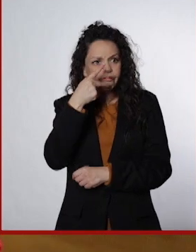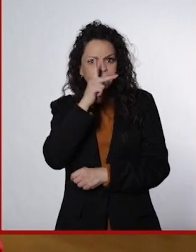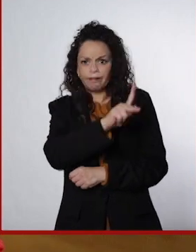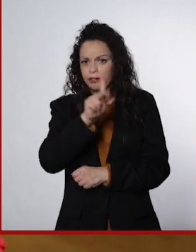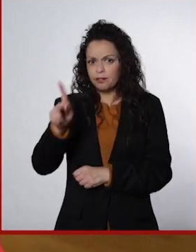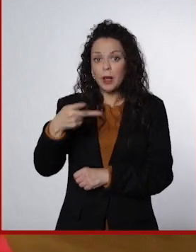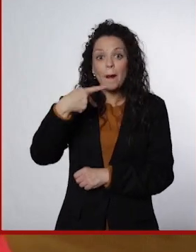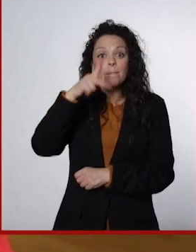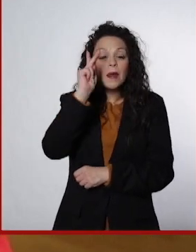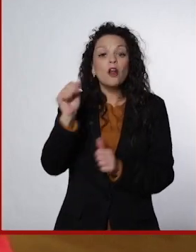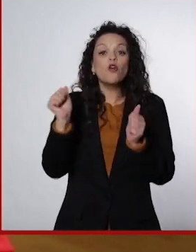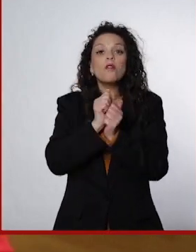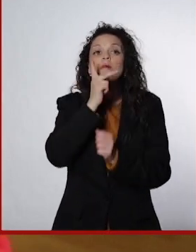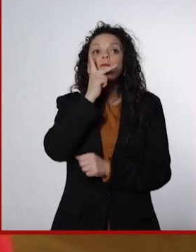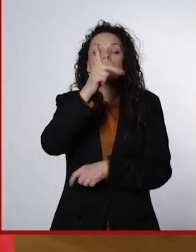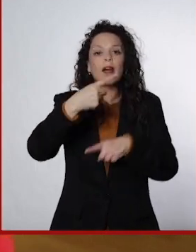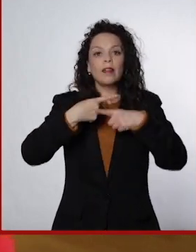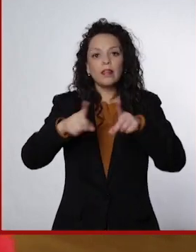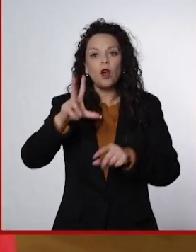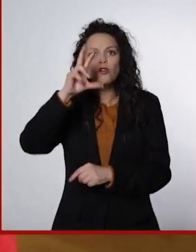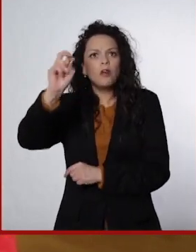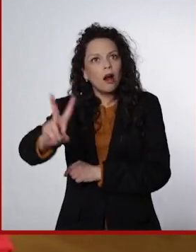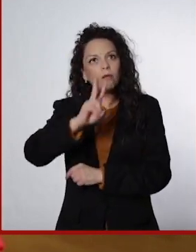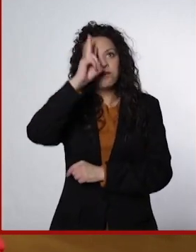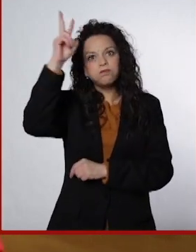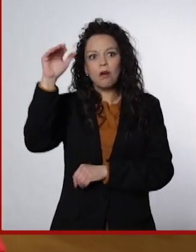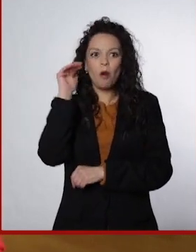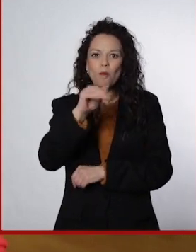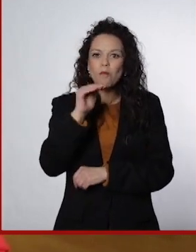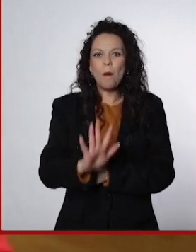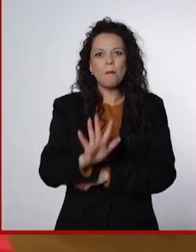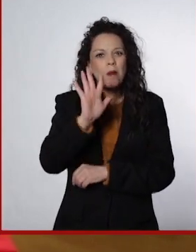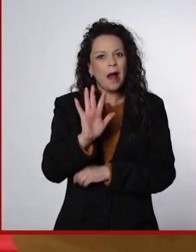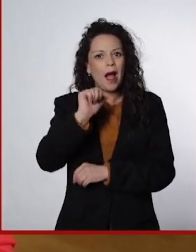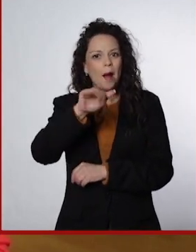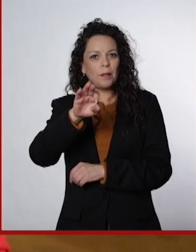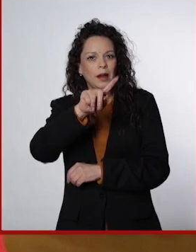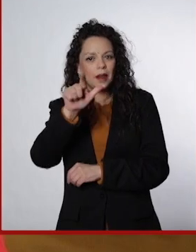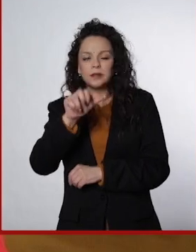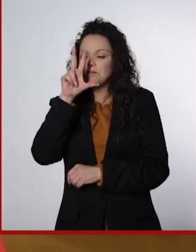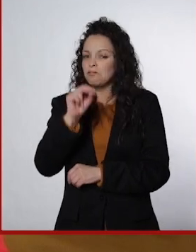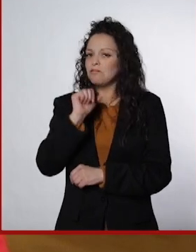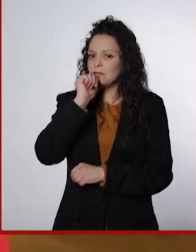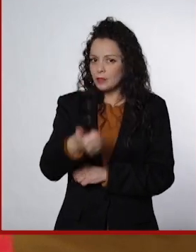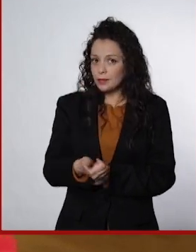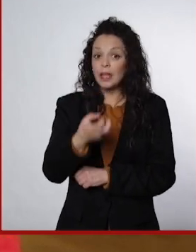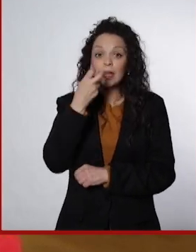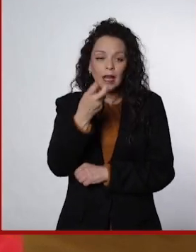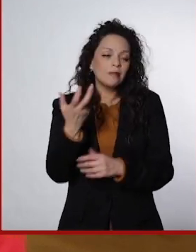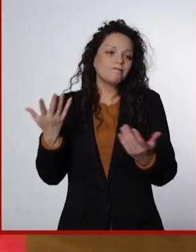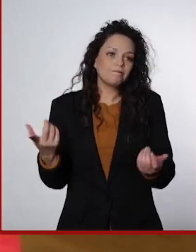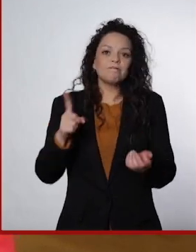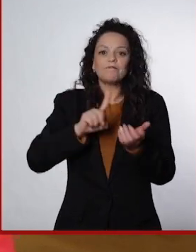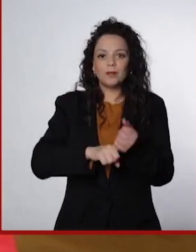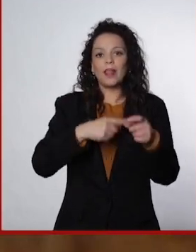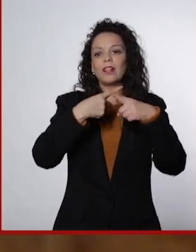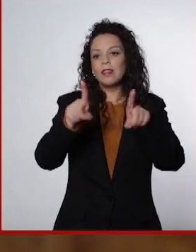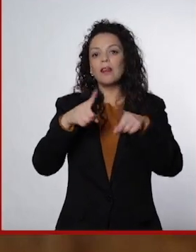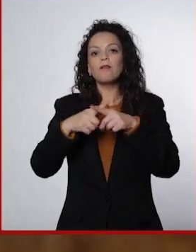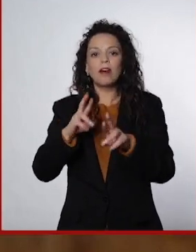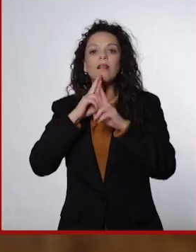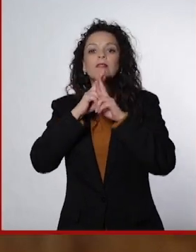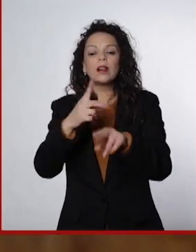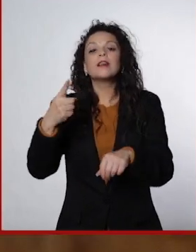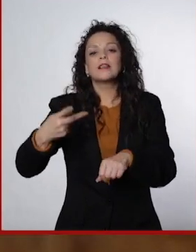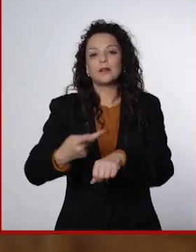emitir juicios, sin amenazas, sin sentencias. Por supuesto, las consecuencias y el desenlace tienen que ser muy diferentes también.